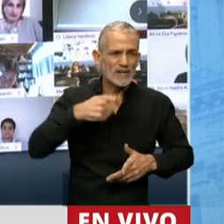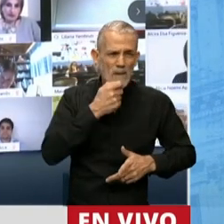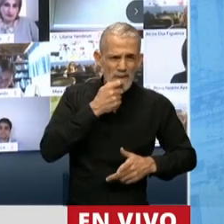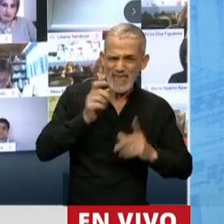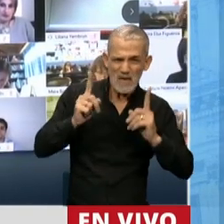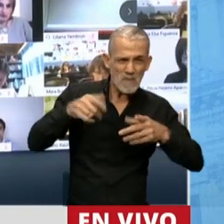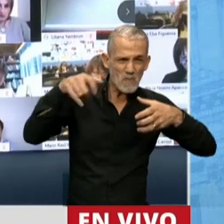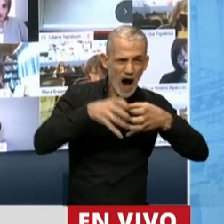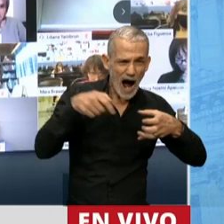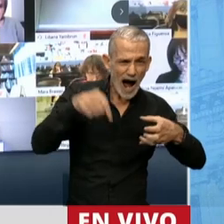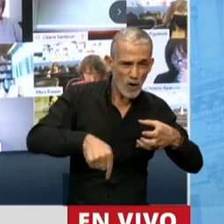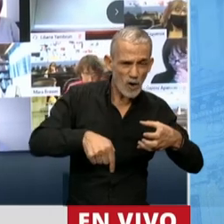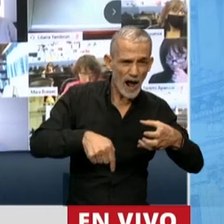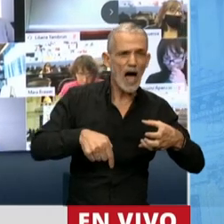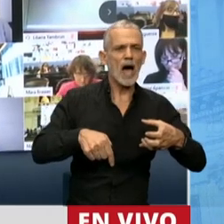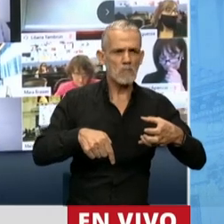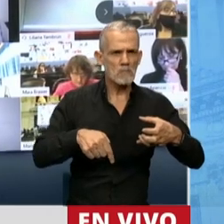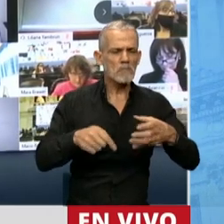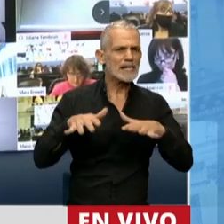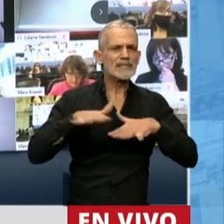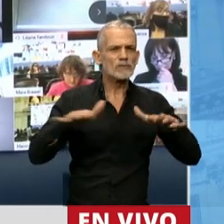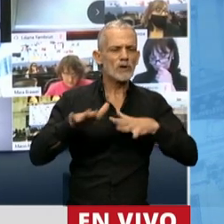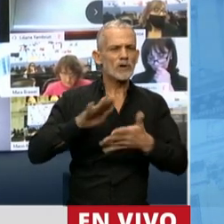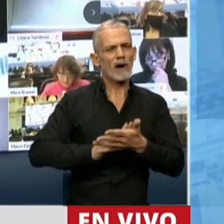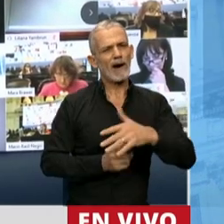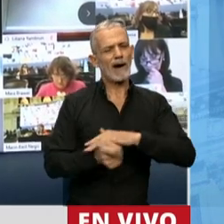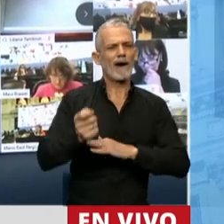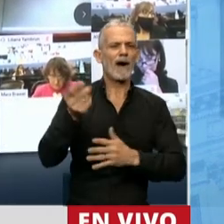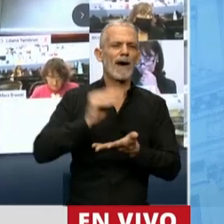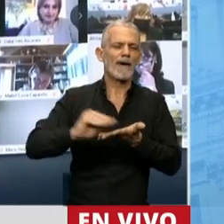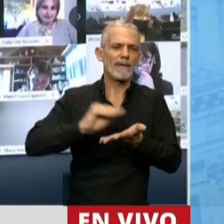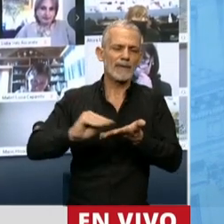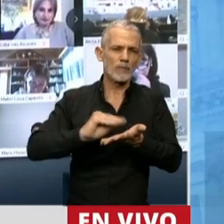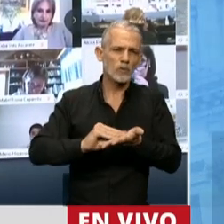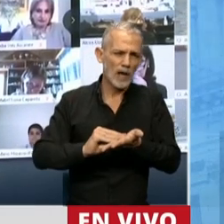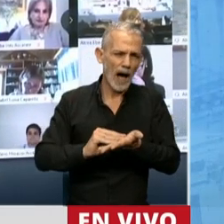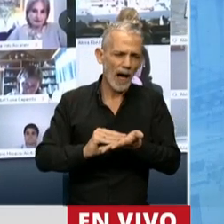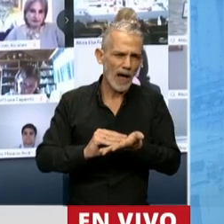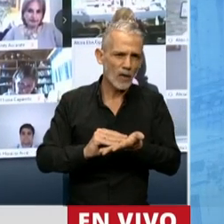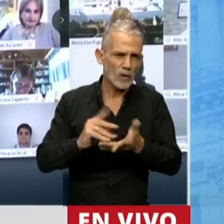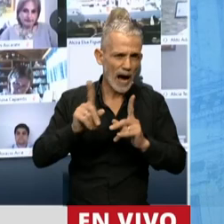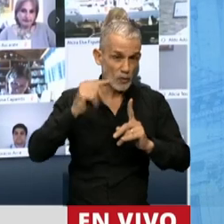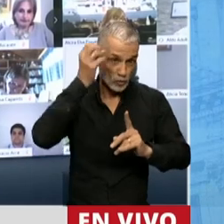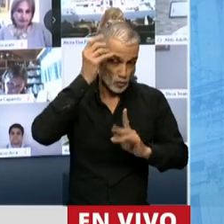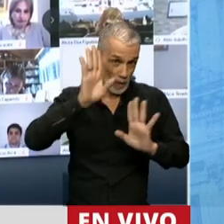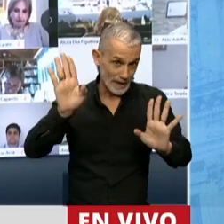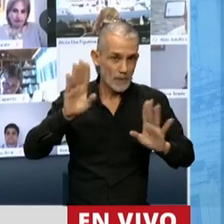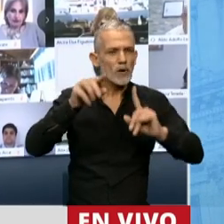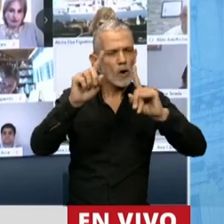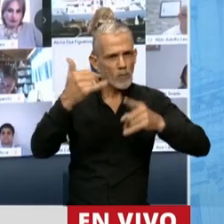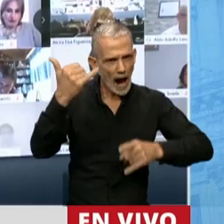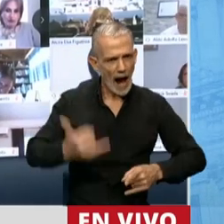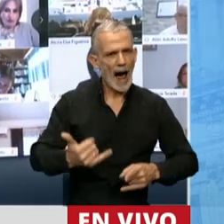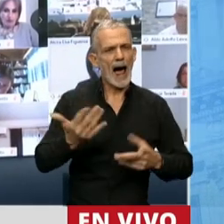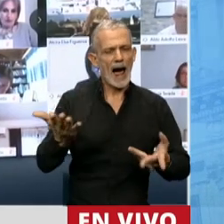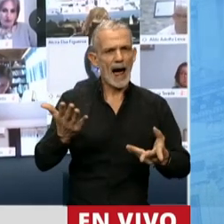los mismos que ahora han provocado esta situación de extorsión sobre un diputado, a pesar de que algunos se olviden de esa historia.